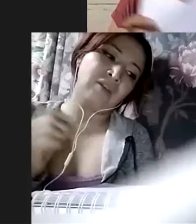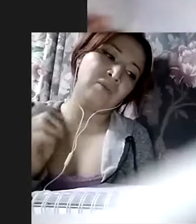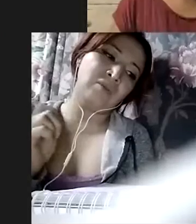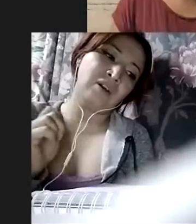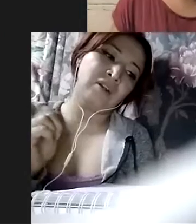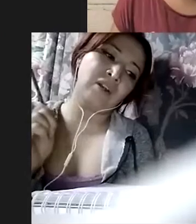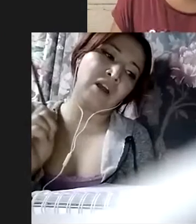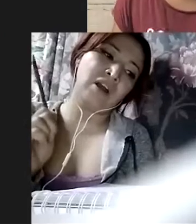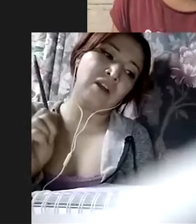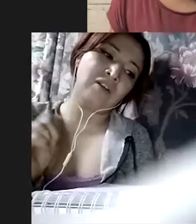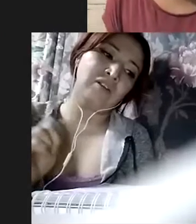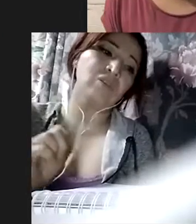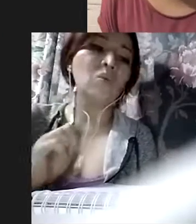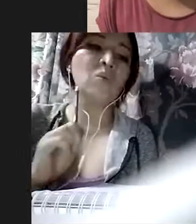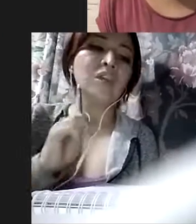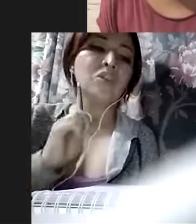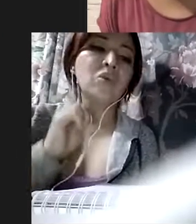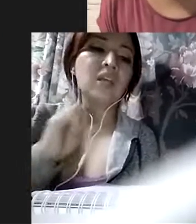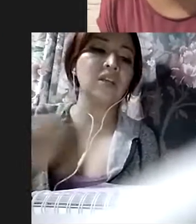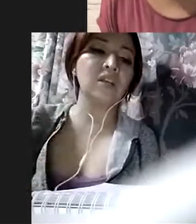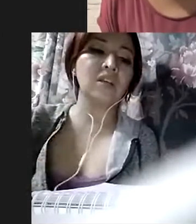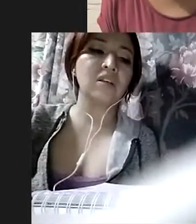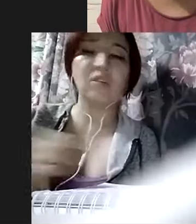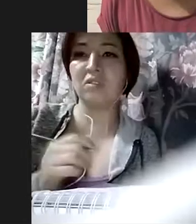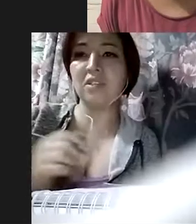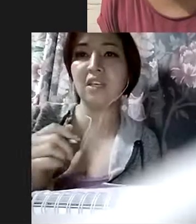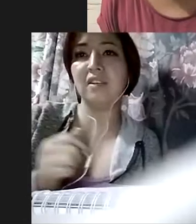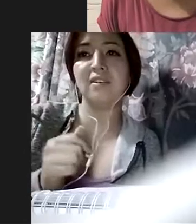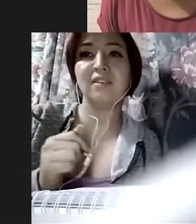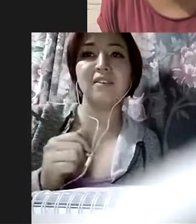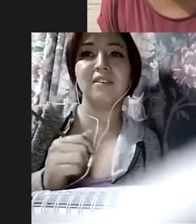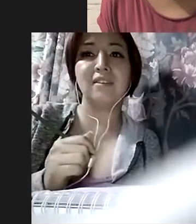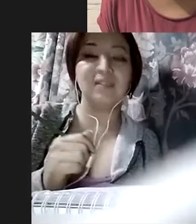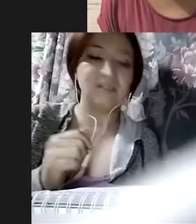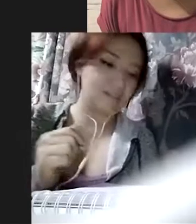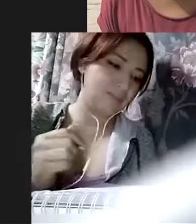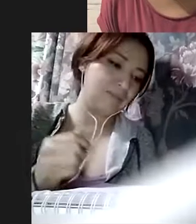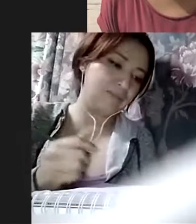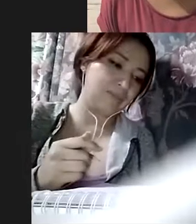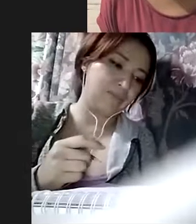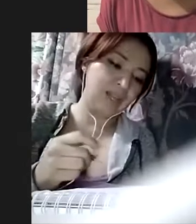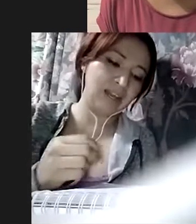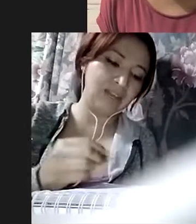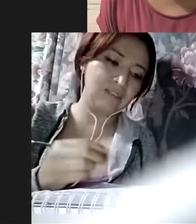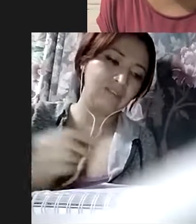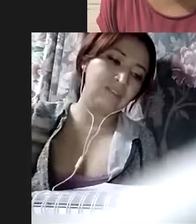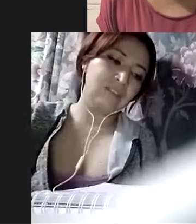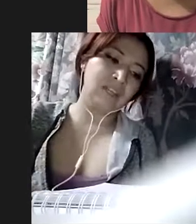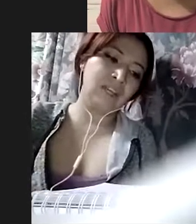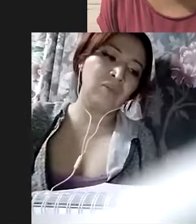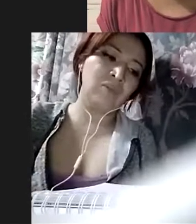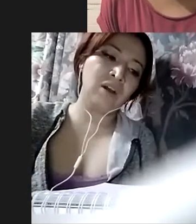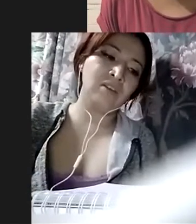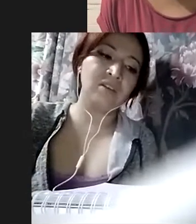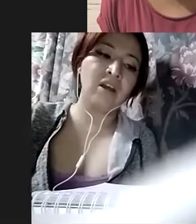And what are we doing? No, sí. Que es a las 2. Ajá.